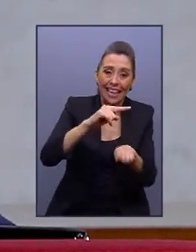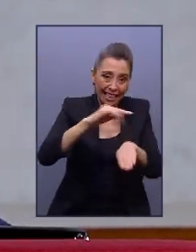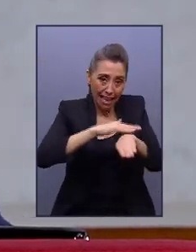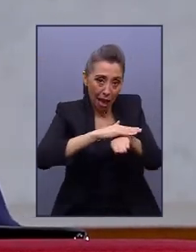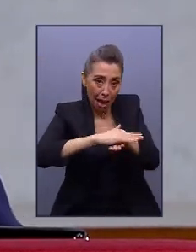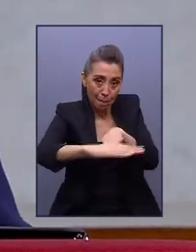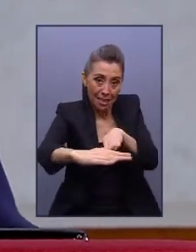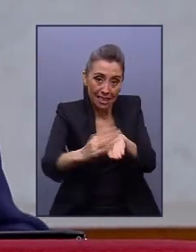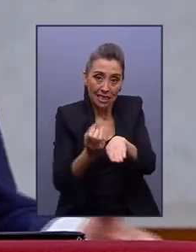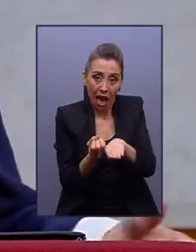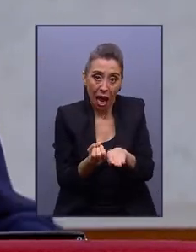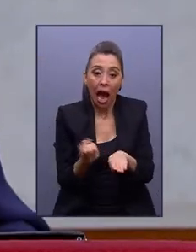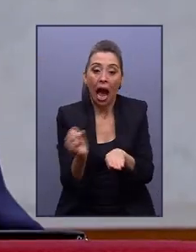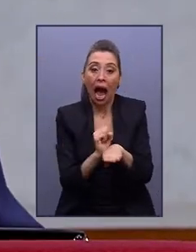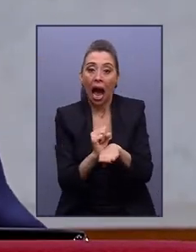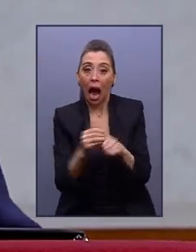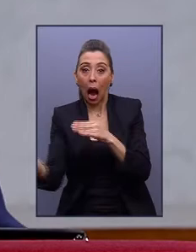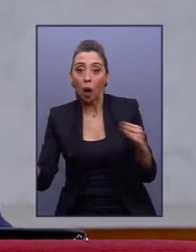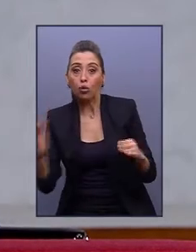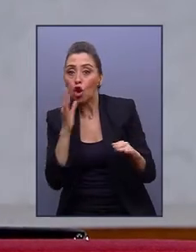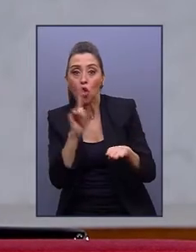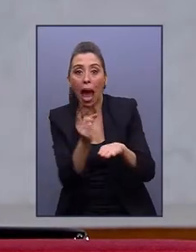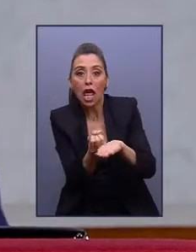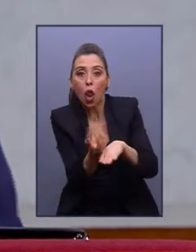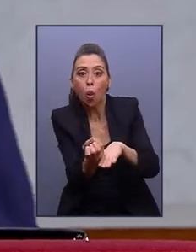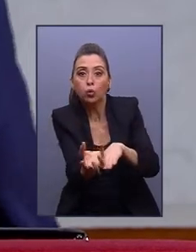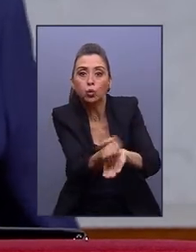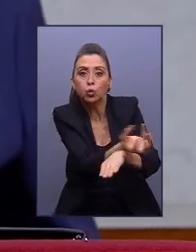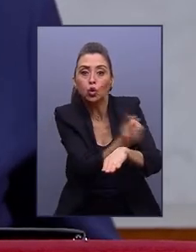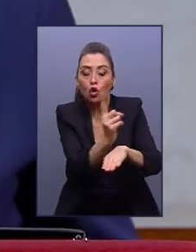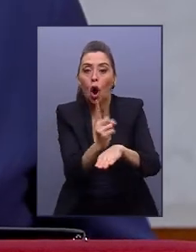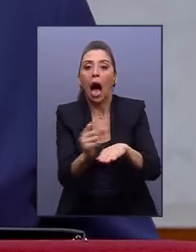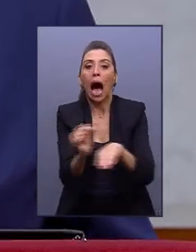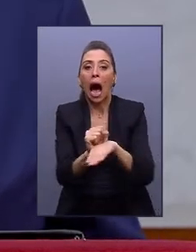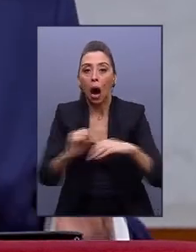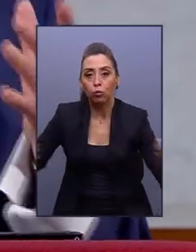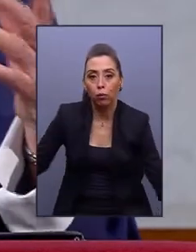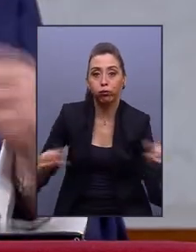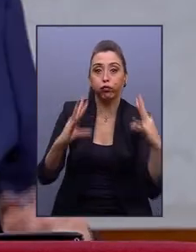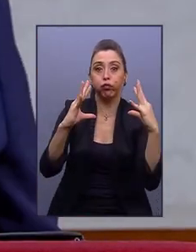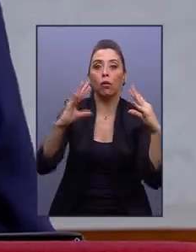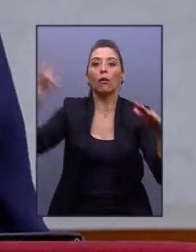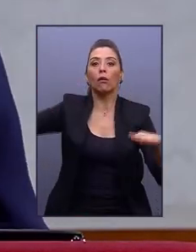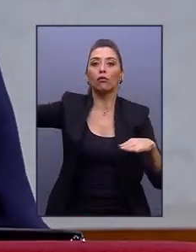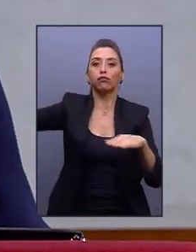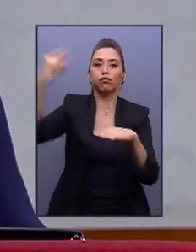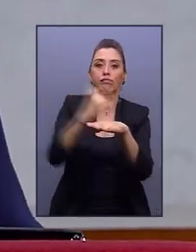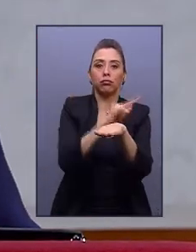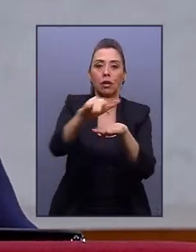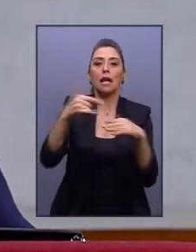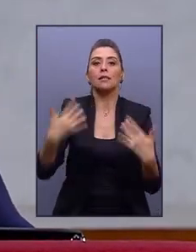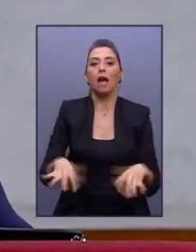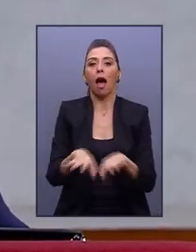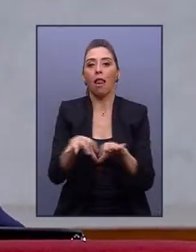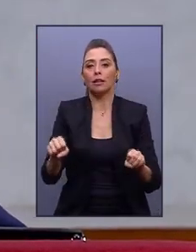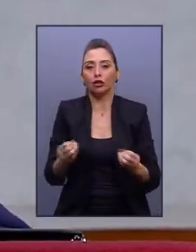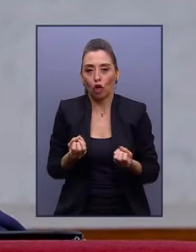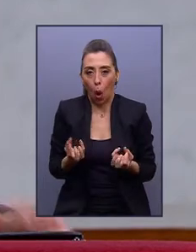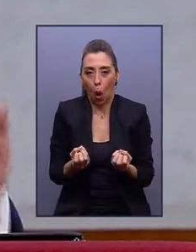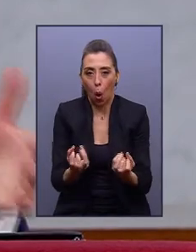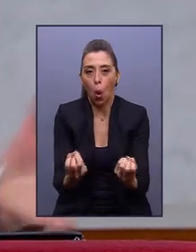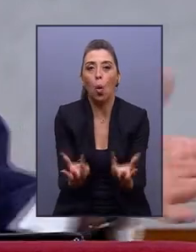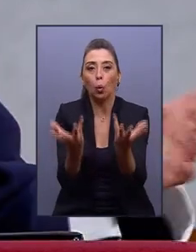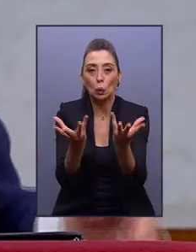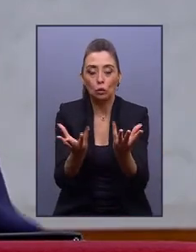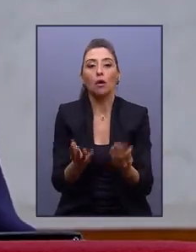que ser iluminada por los autos de los vecinos para que los aviones pudieran aterrizar. Hoy ya cuenta con sus luminarias necesarias. Lo mismo